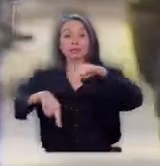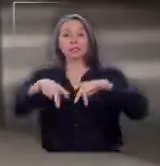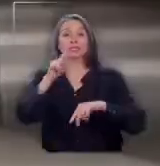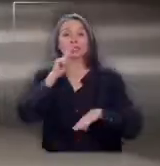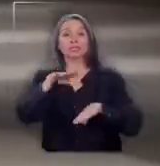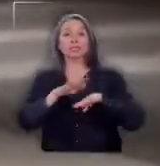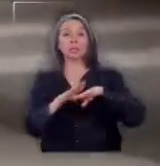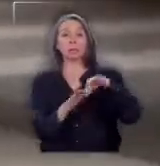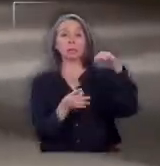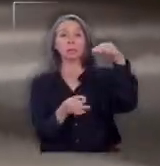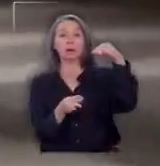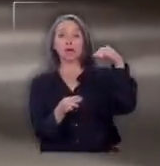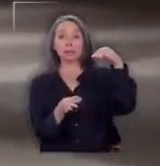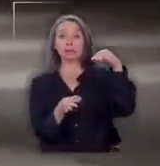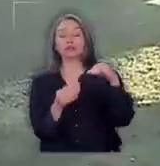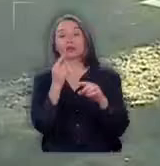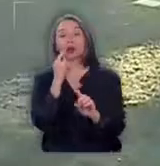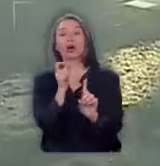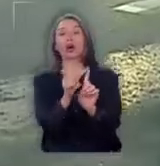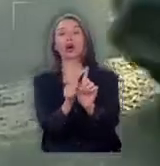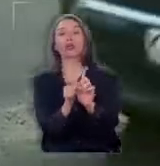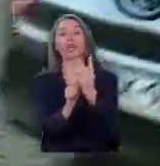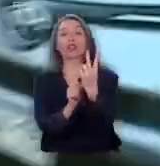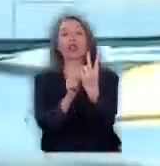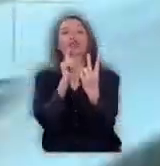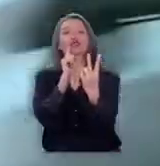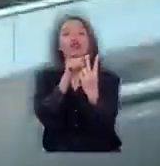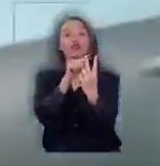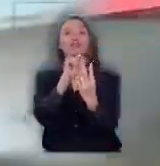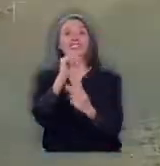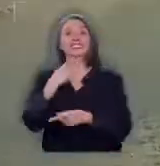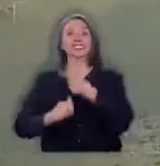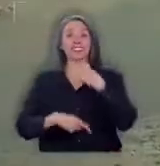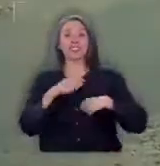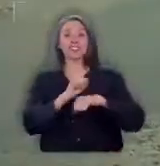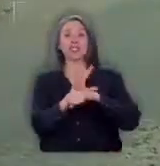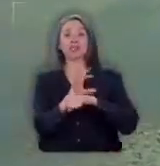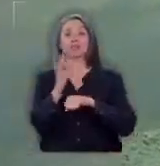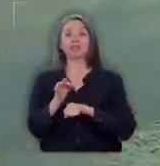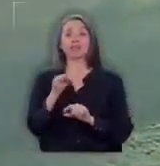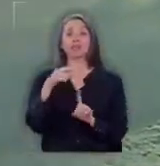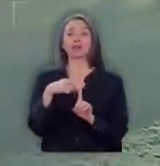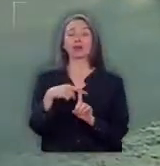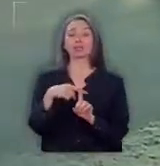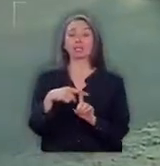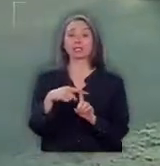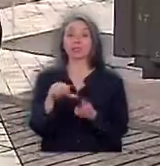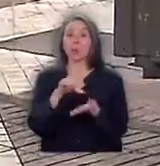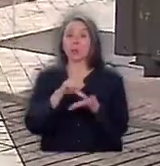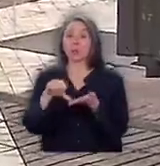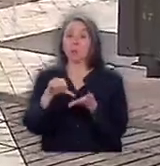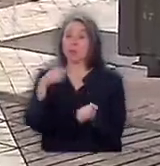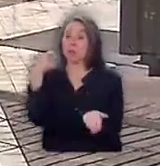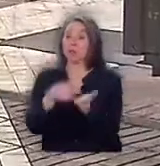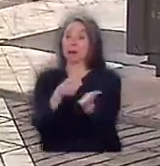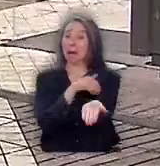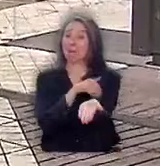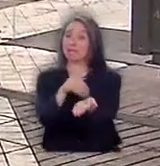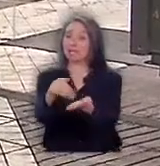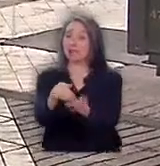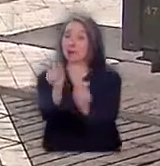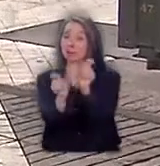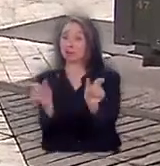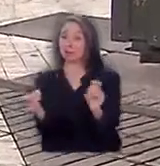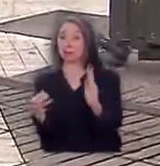permiso entre los controlados hubo dos personas con covid positivo las autoridades recordaron que hay multas millonarias y cárcel para los